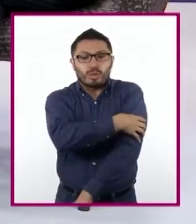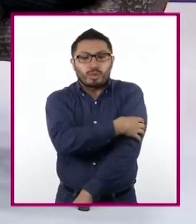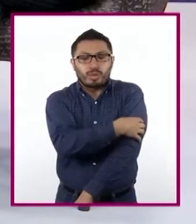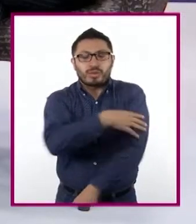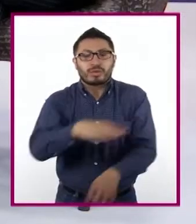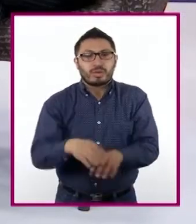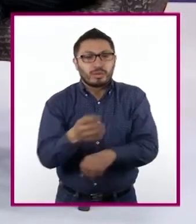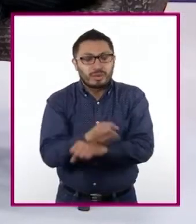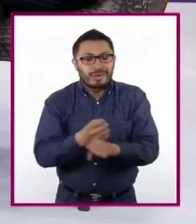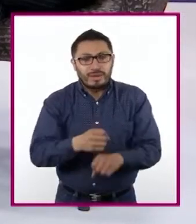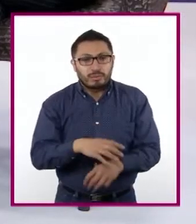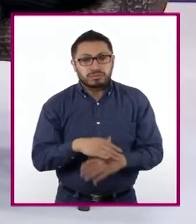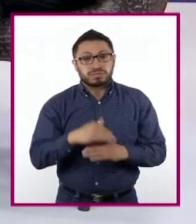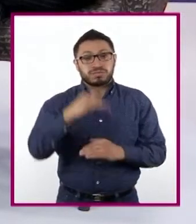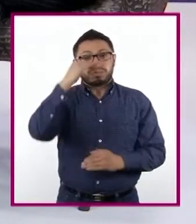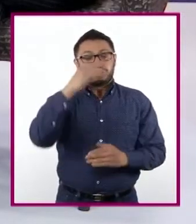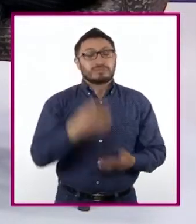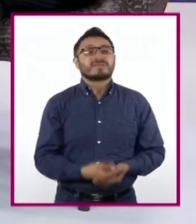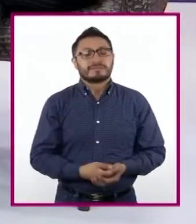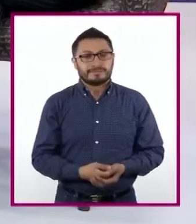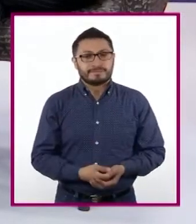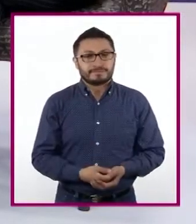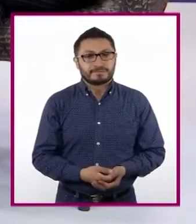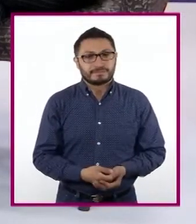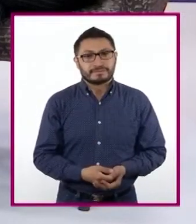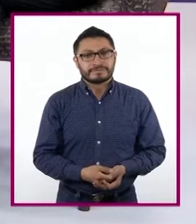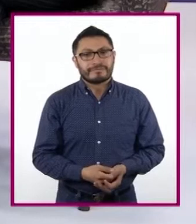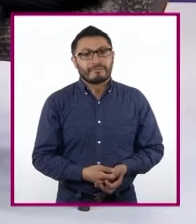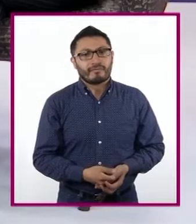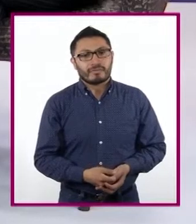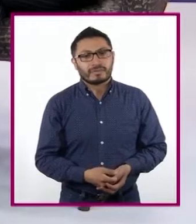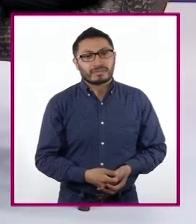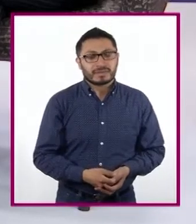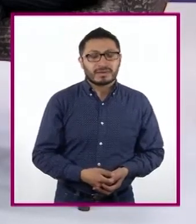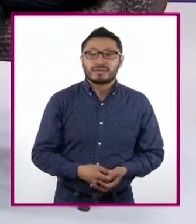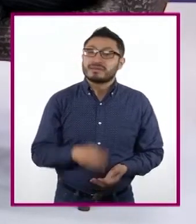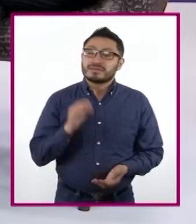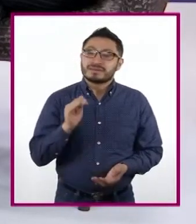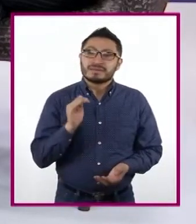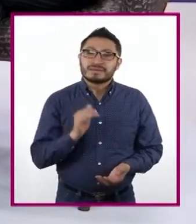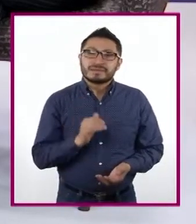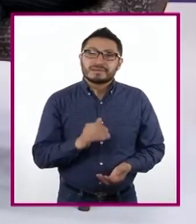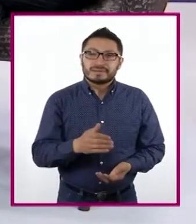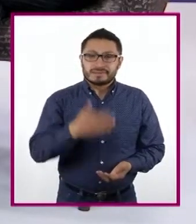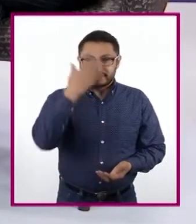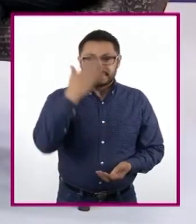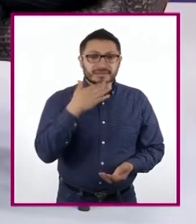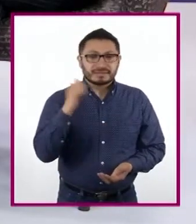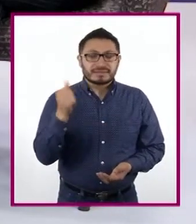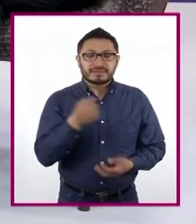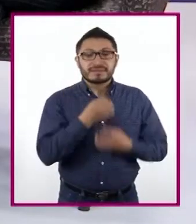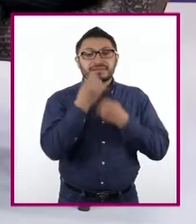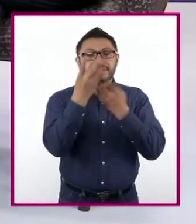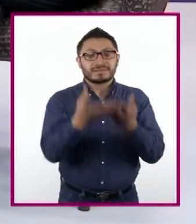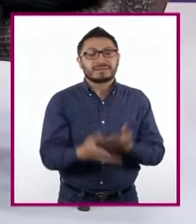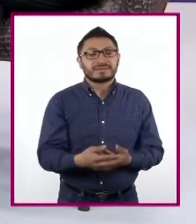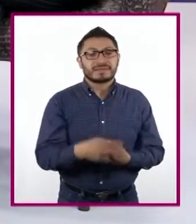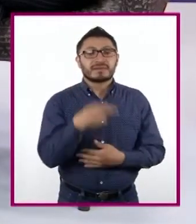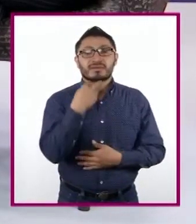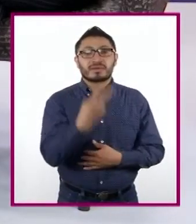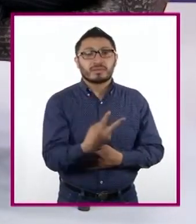ser necesario huir de ese peligro. Maestra, ¿la habilidad para expresarse